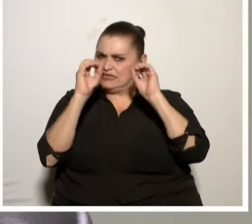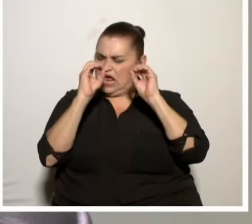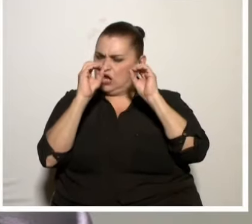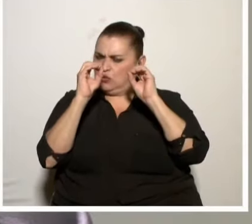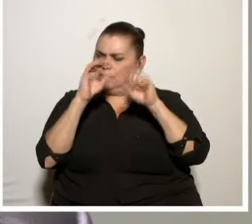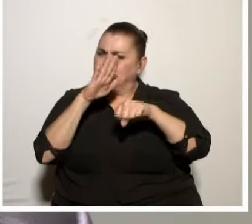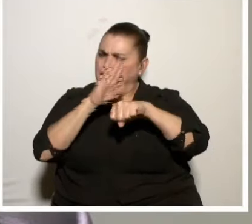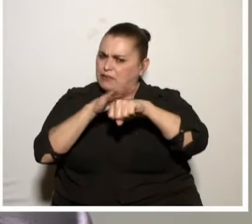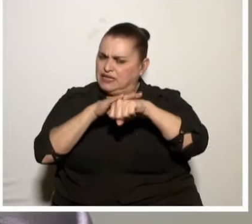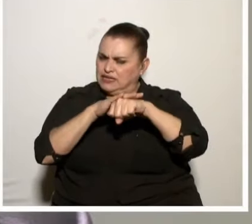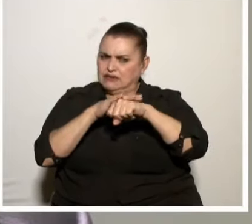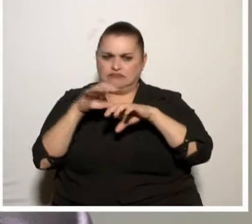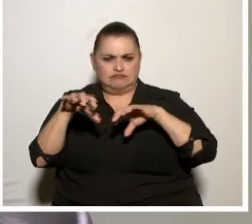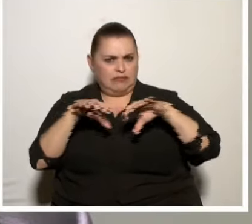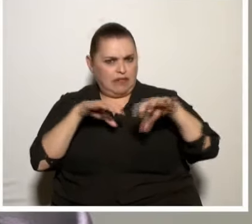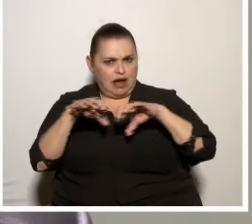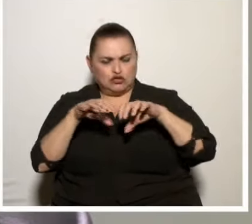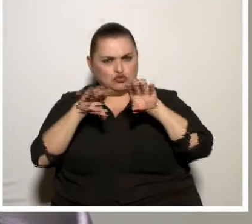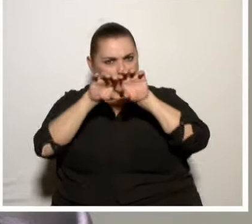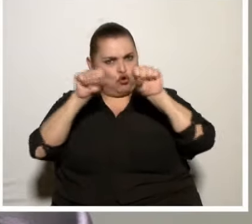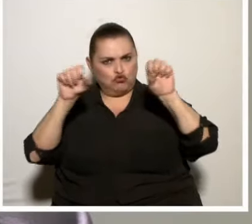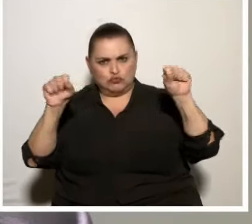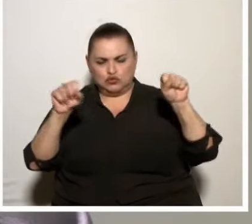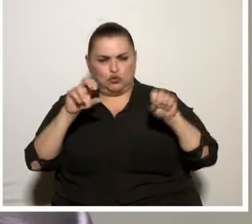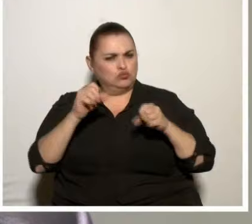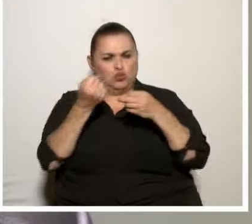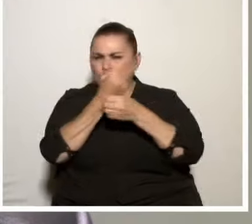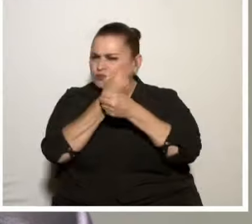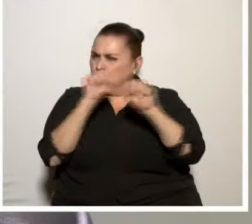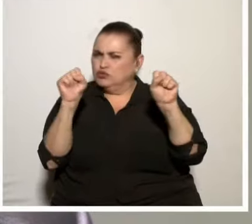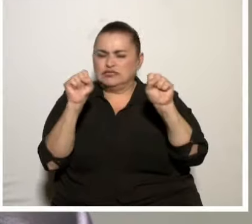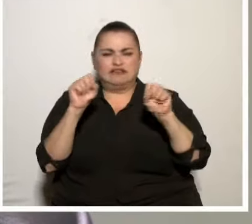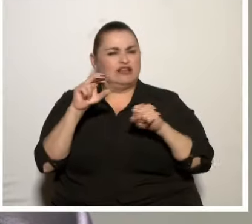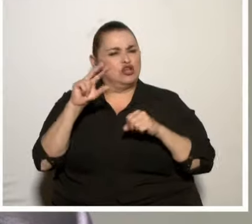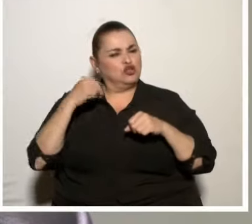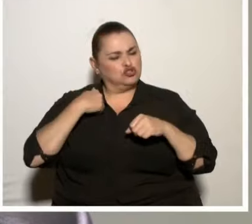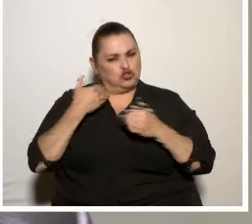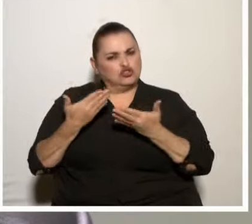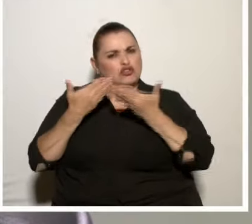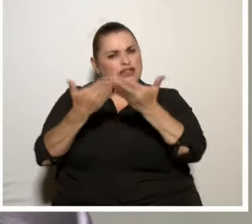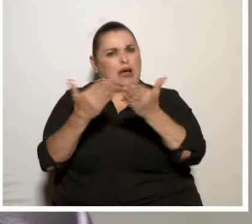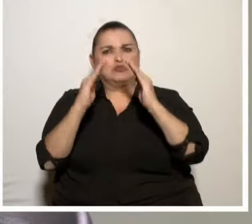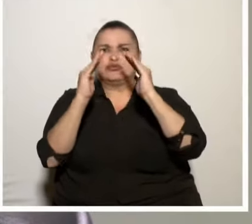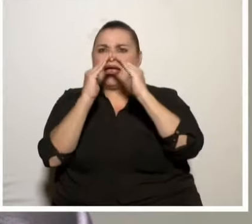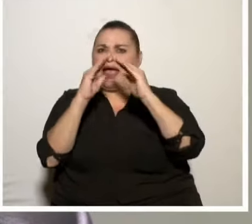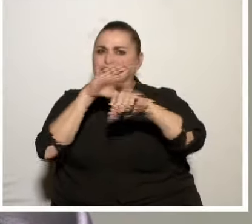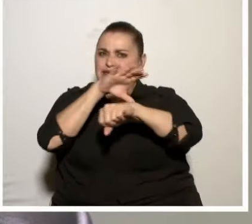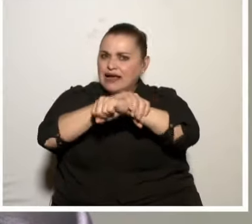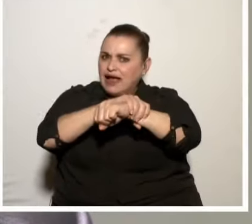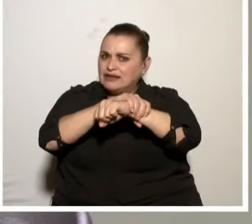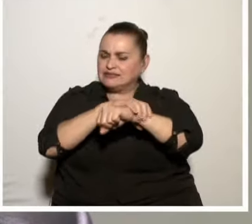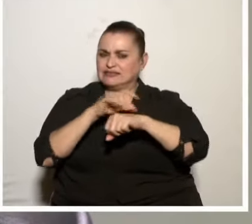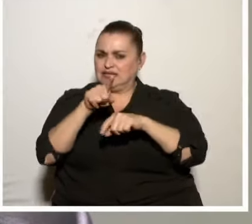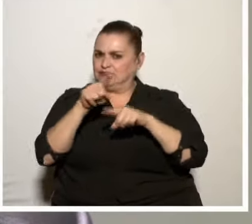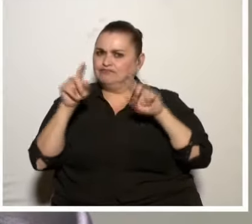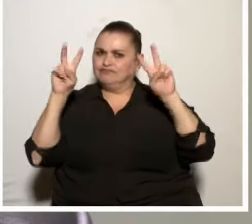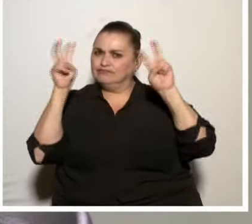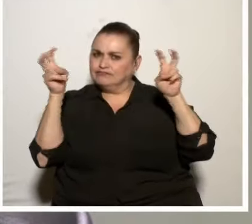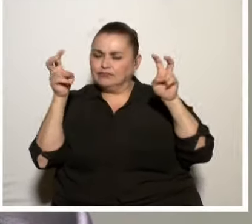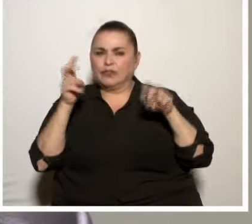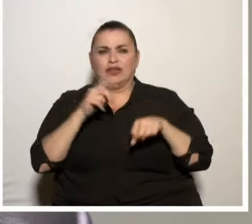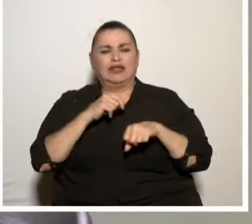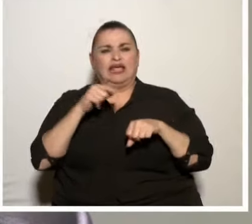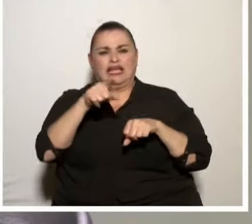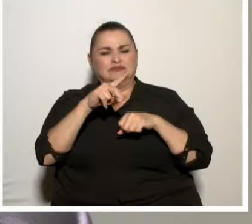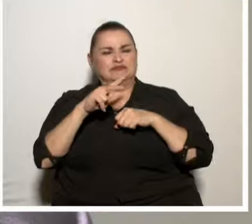los actos de corrupción. No es posible que estemos dando casa por cárcel cuando se trata de